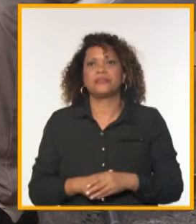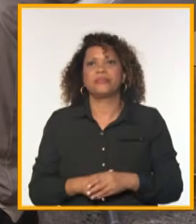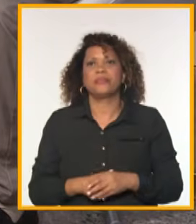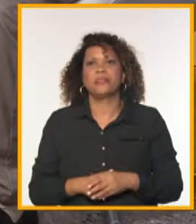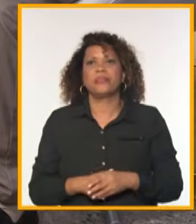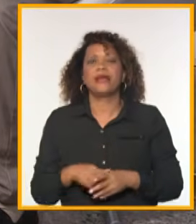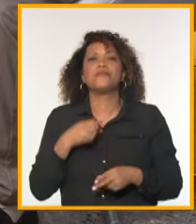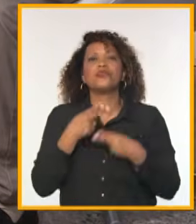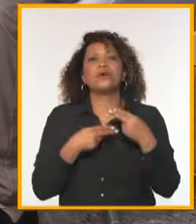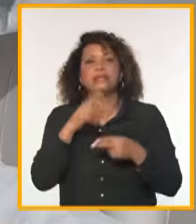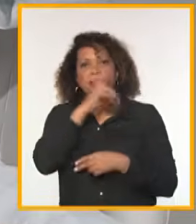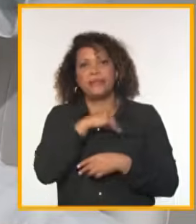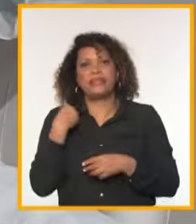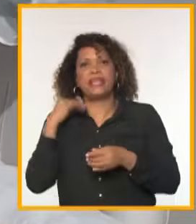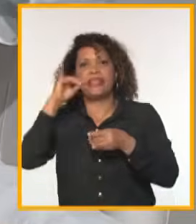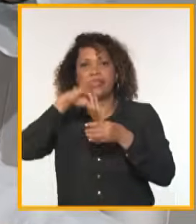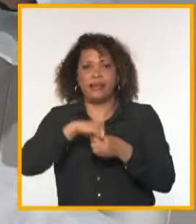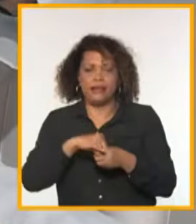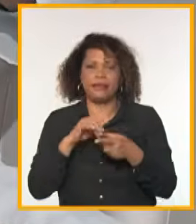yo hice medicina interna.